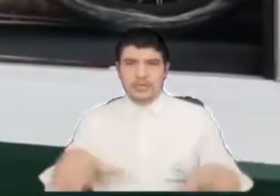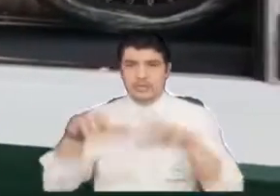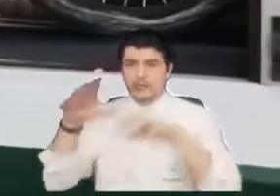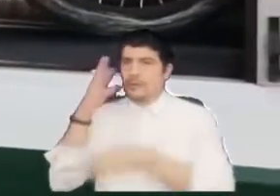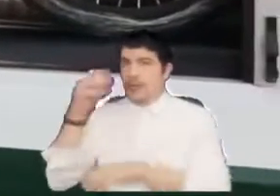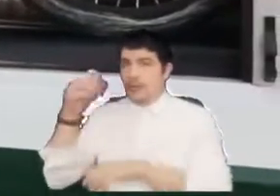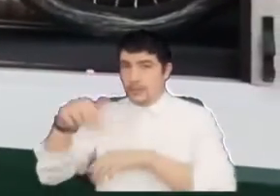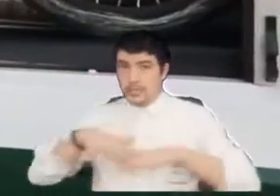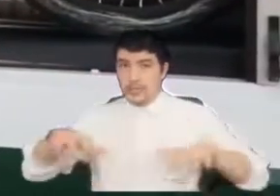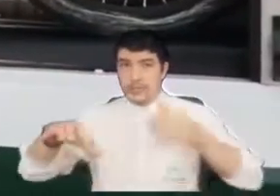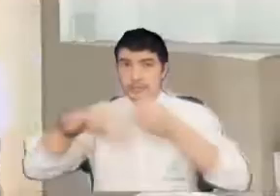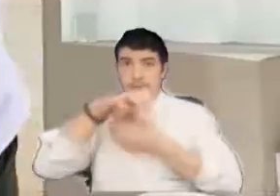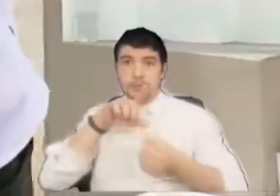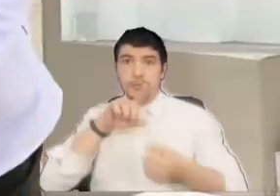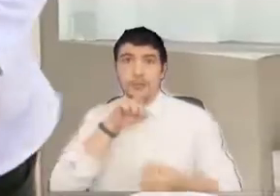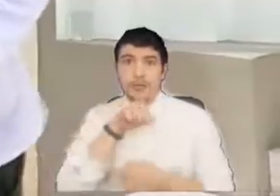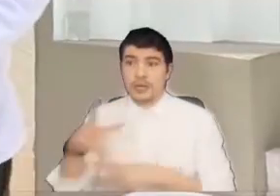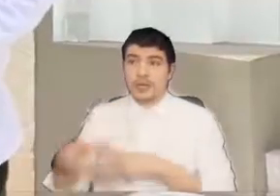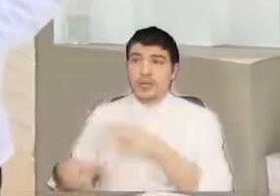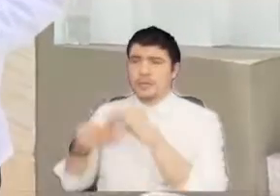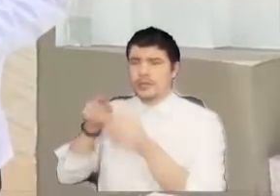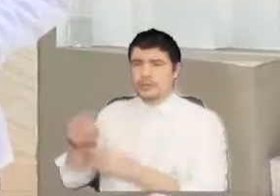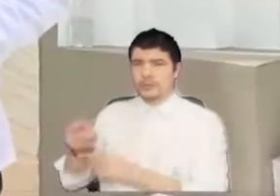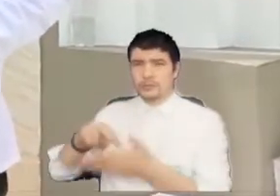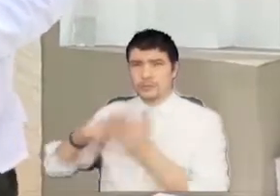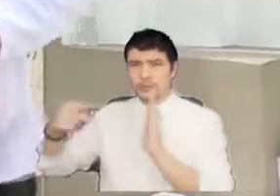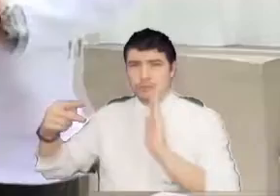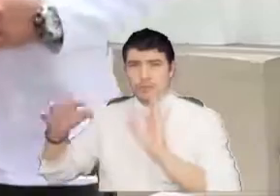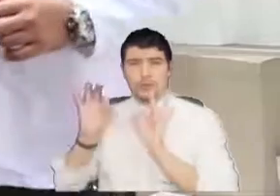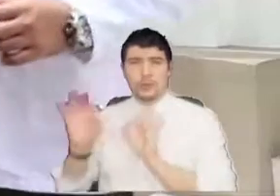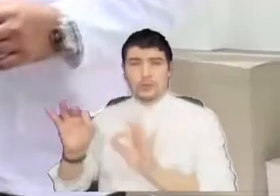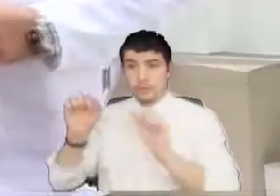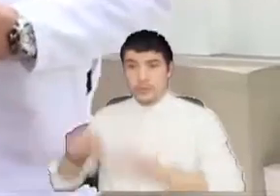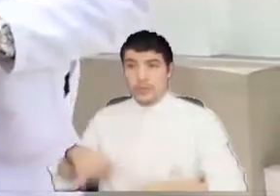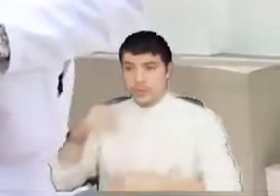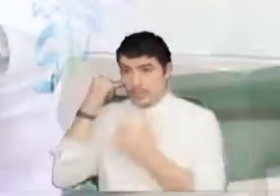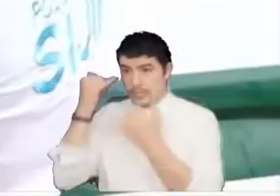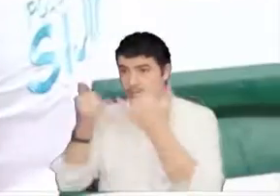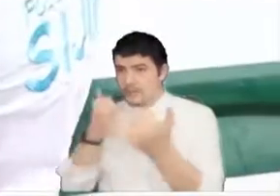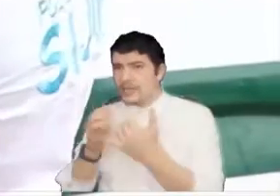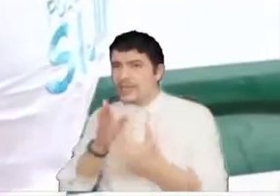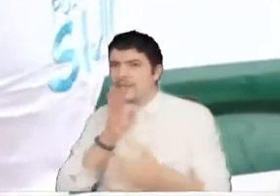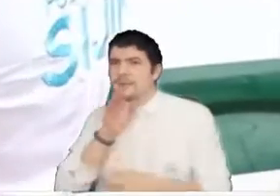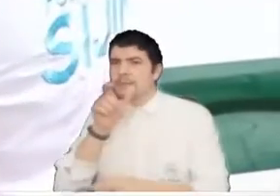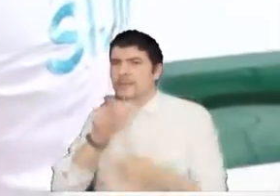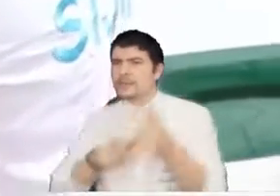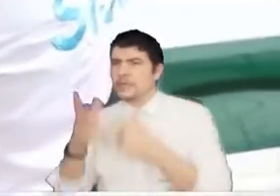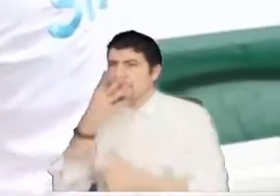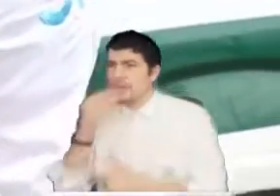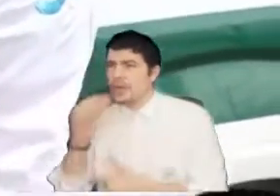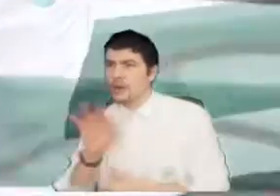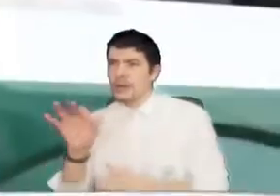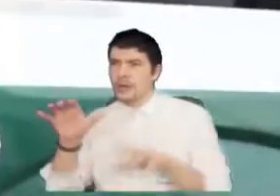También posee una tecnología que permite la identificación de los agresores y posibles homicidas. A partir de